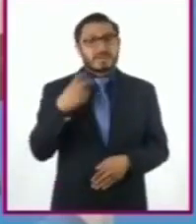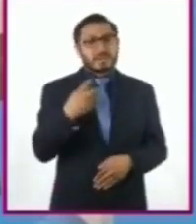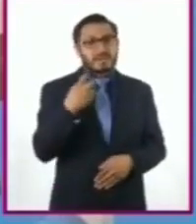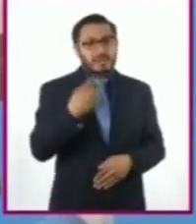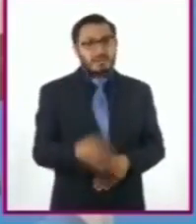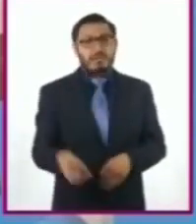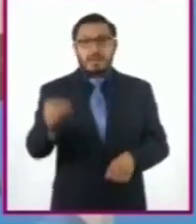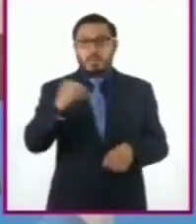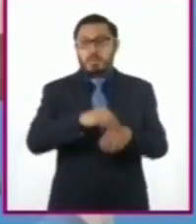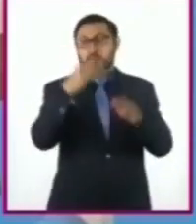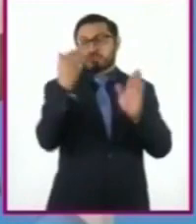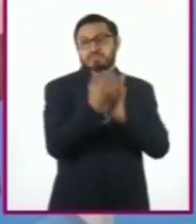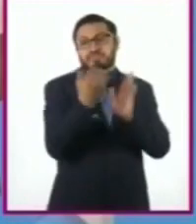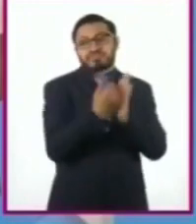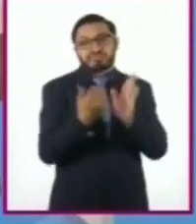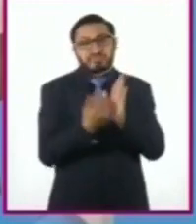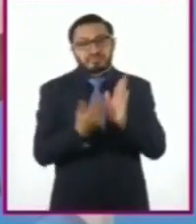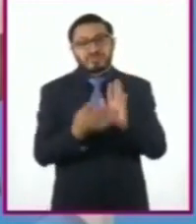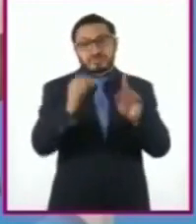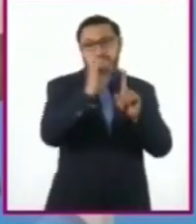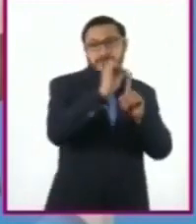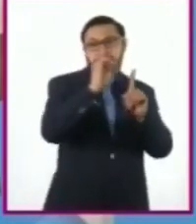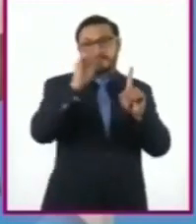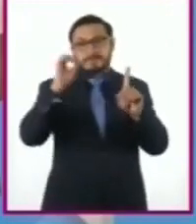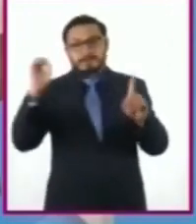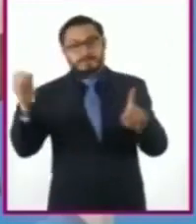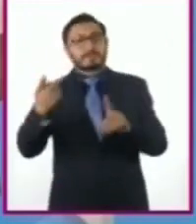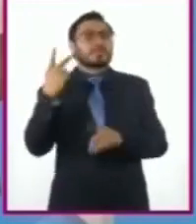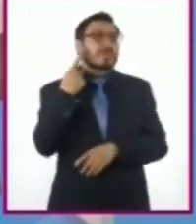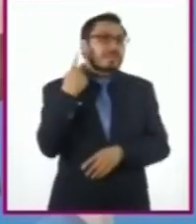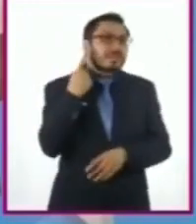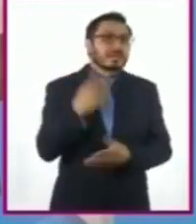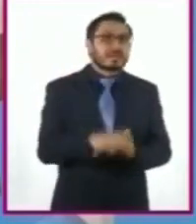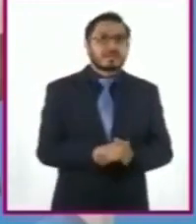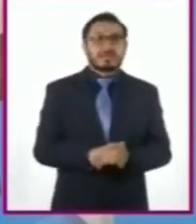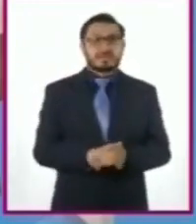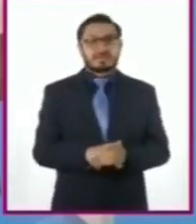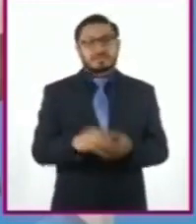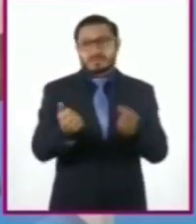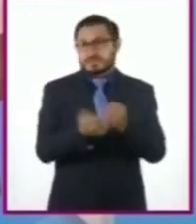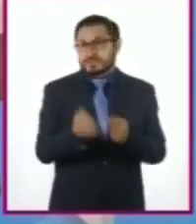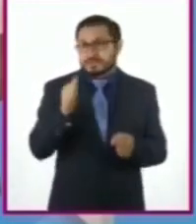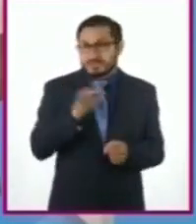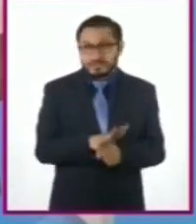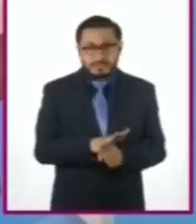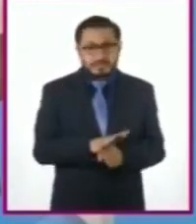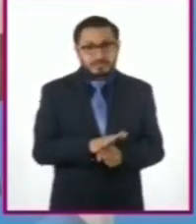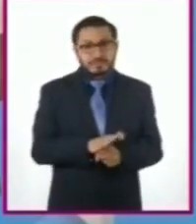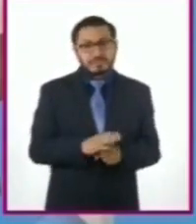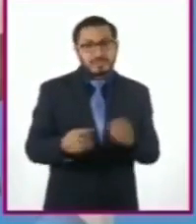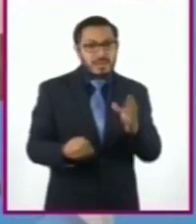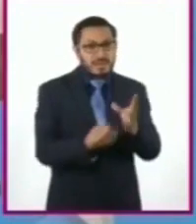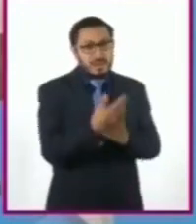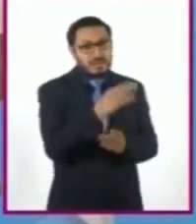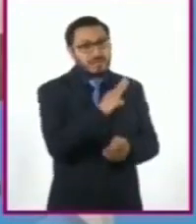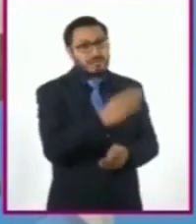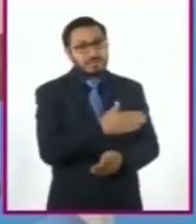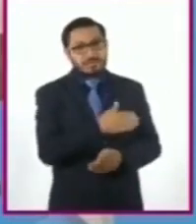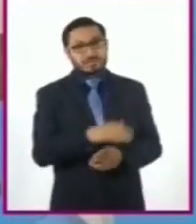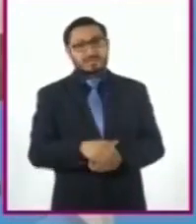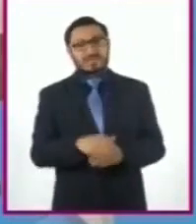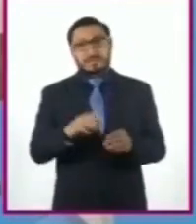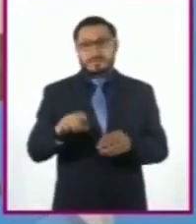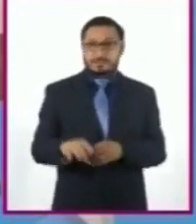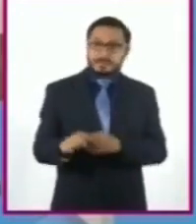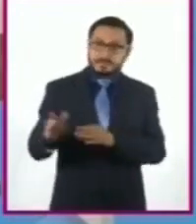las bases de la organización política y administrativa de Nueva España. Por otro